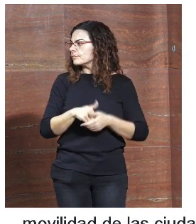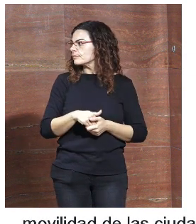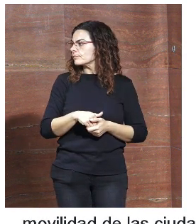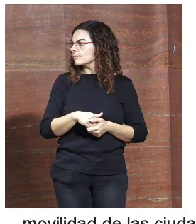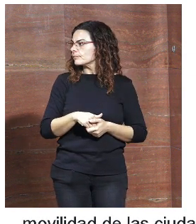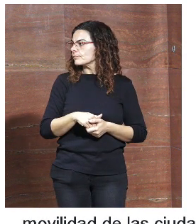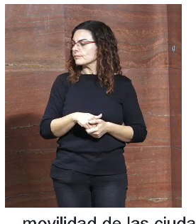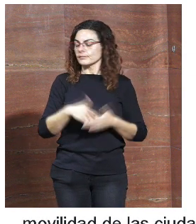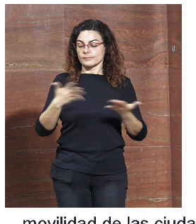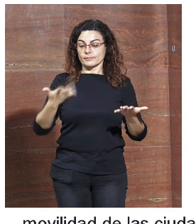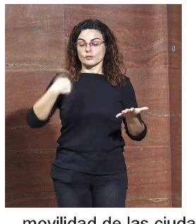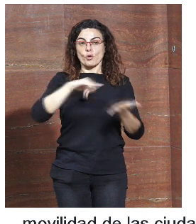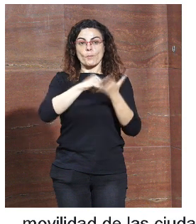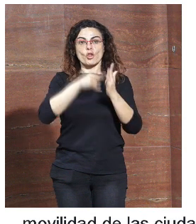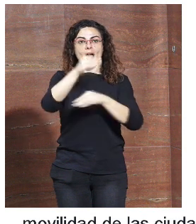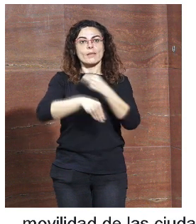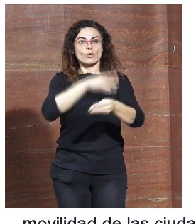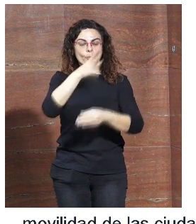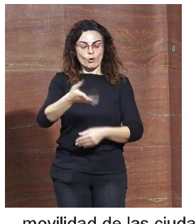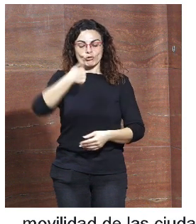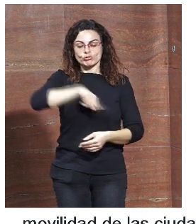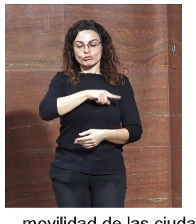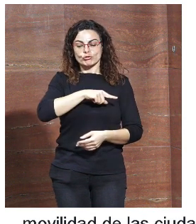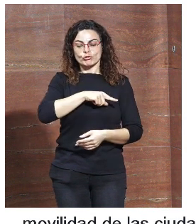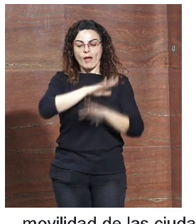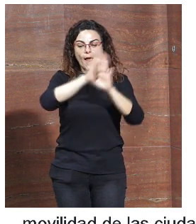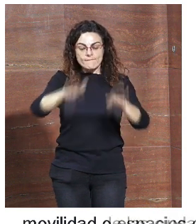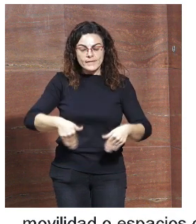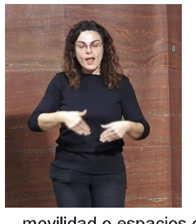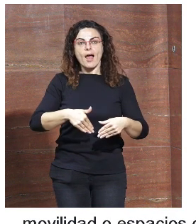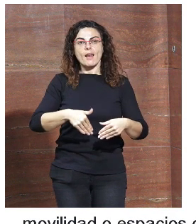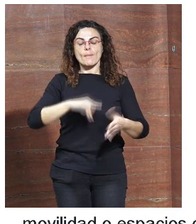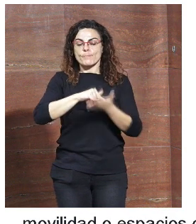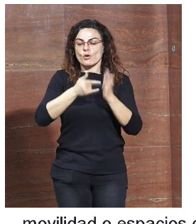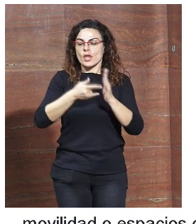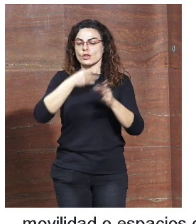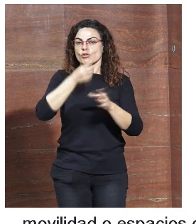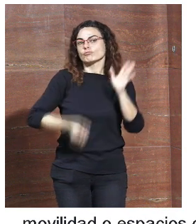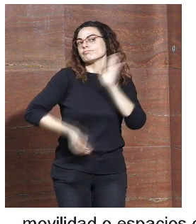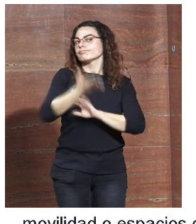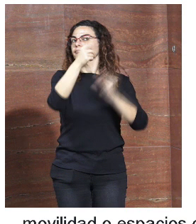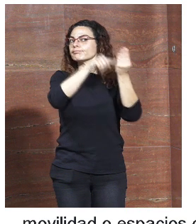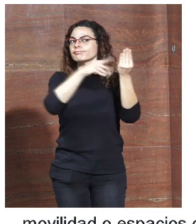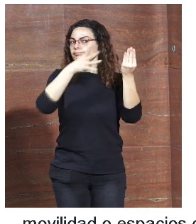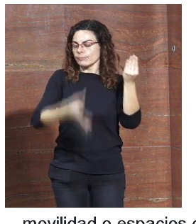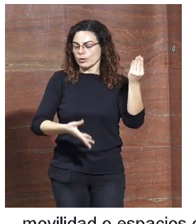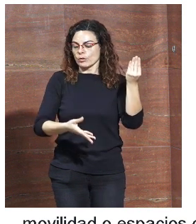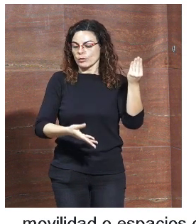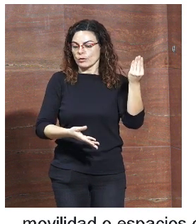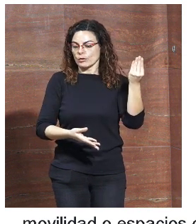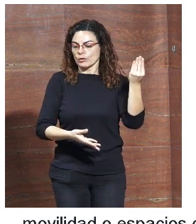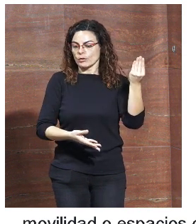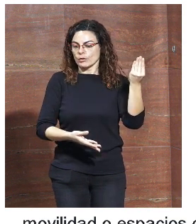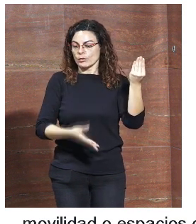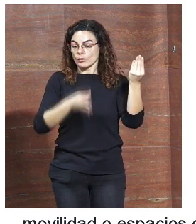fin, ¿por qué hacemos este tipo de proyectos? ¿Por qué decidimos lanzarnos, ¿no?, a hacer esto, ¿no? Pues bueno, por la falta de mirada esta,